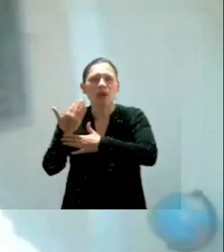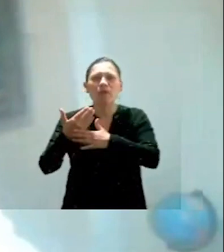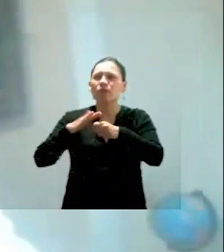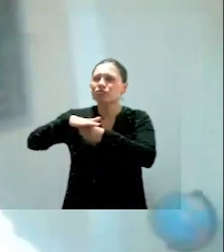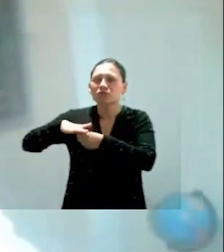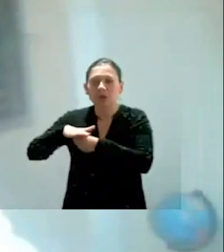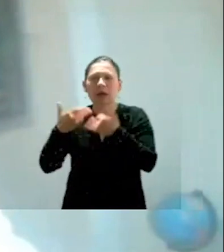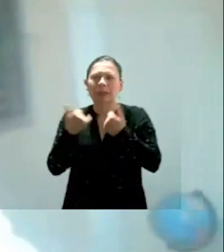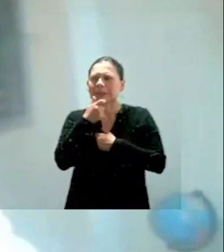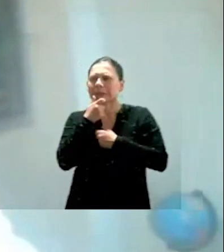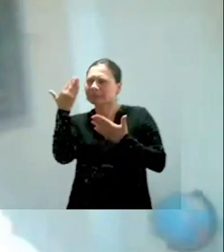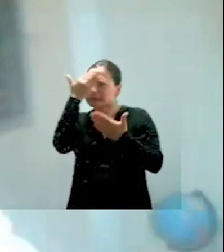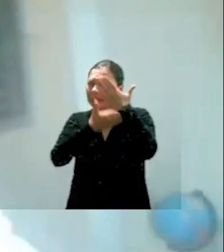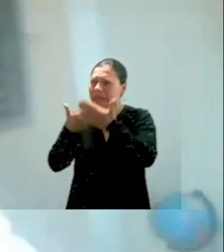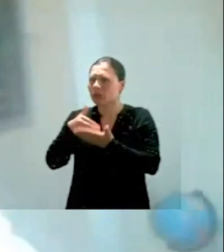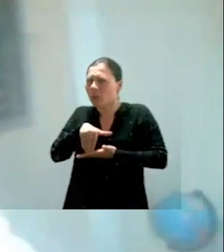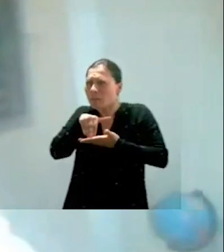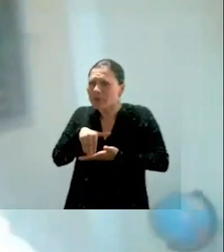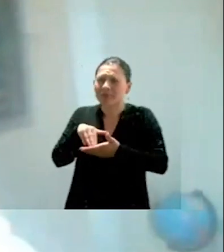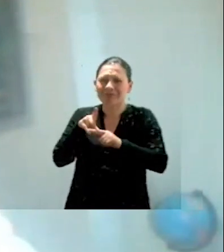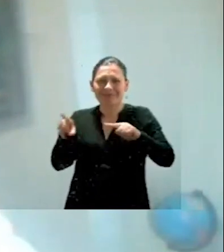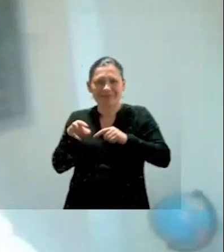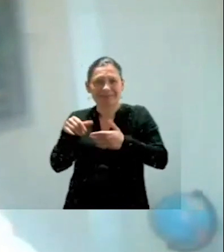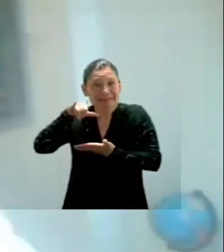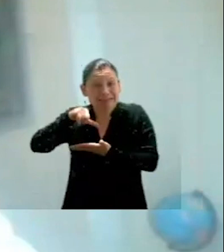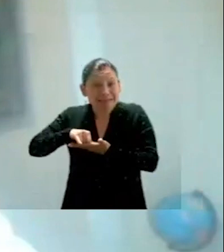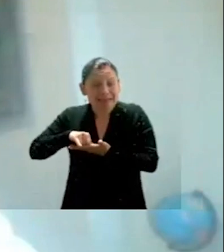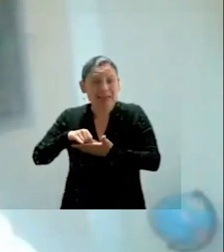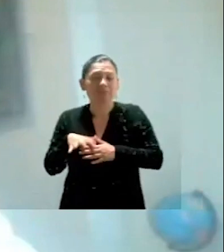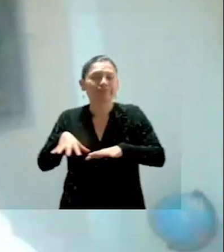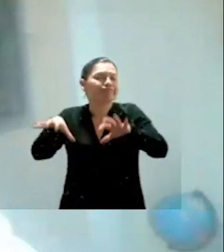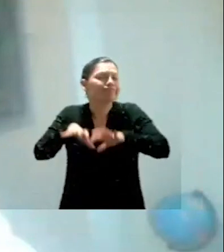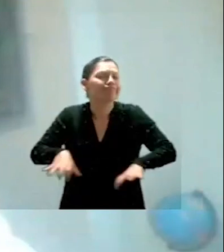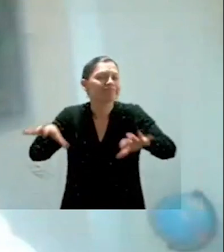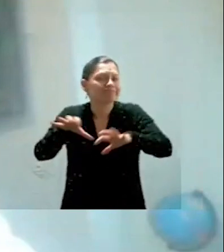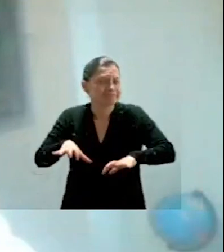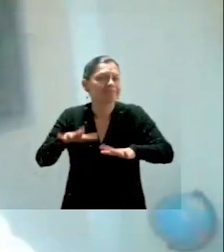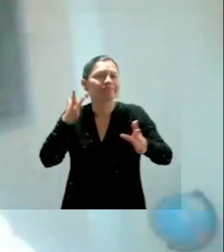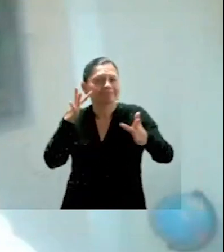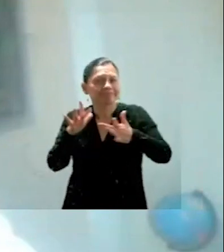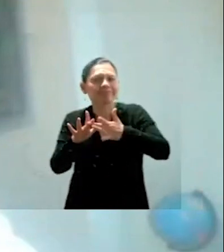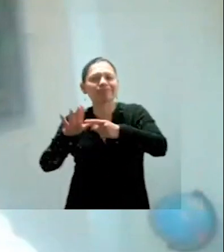es un mecanismo que puede tentar al juez constitucional a estar creando derechos,